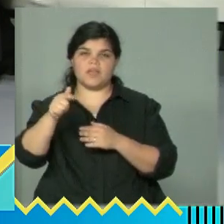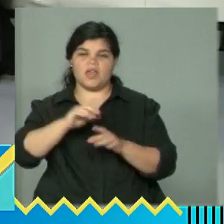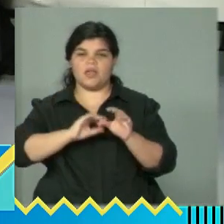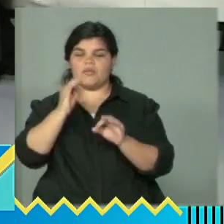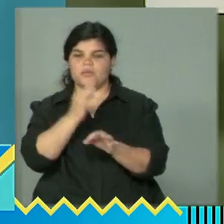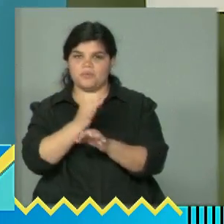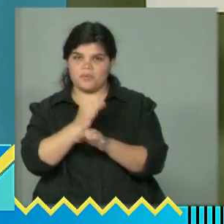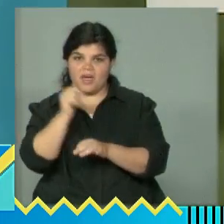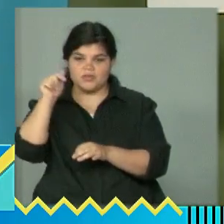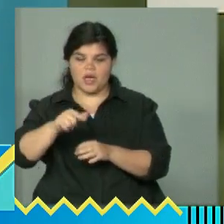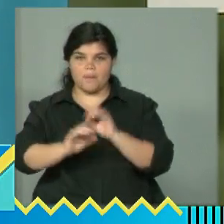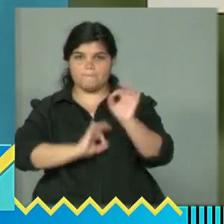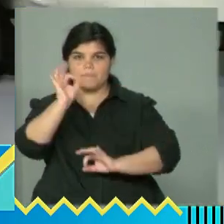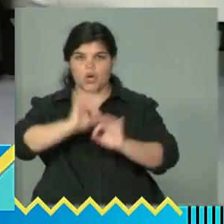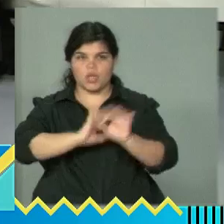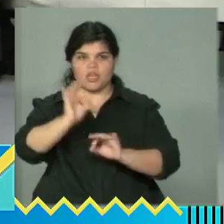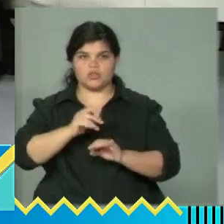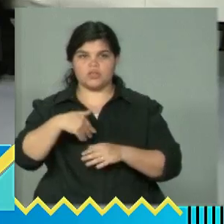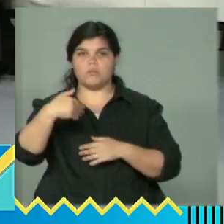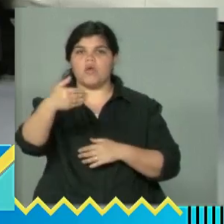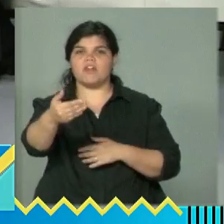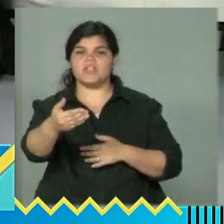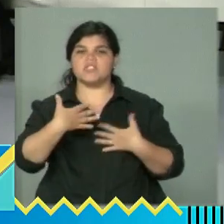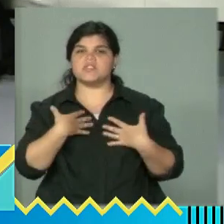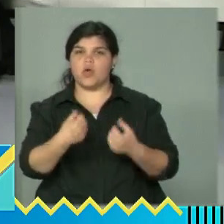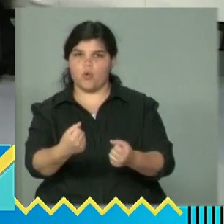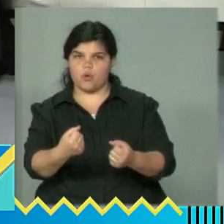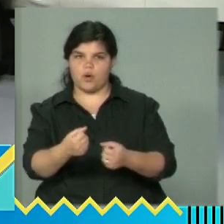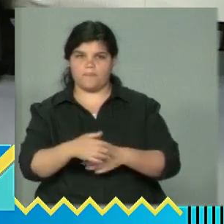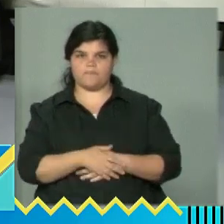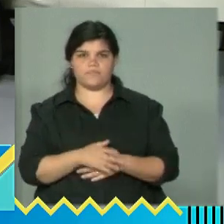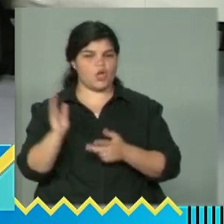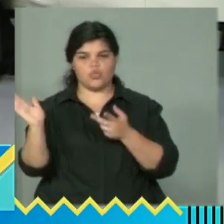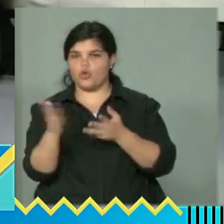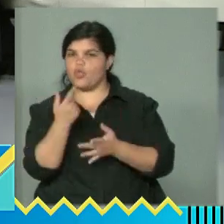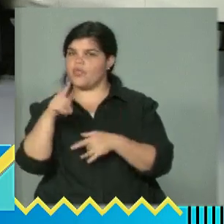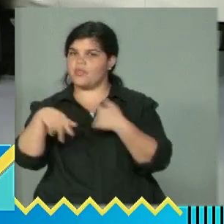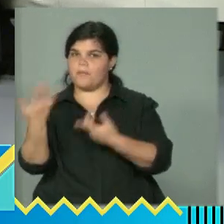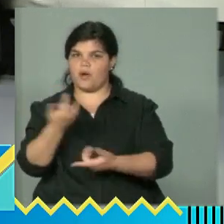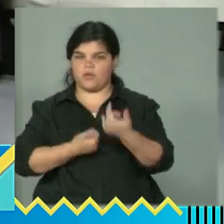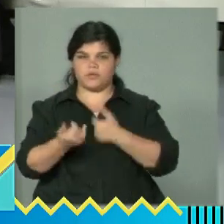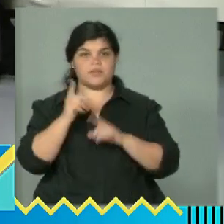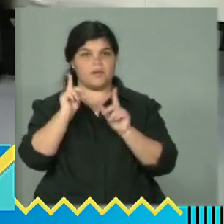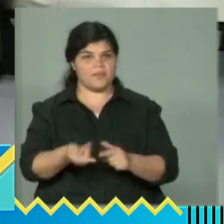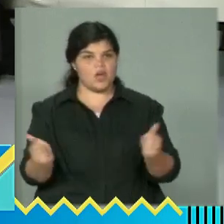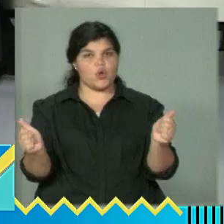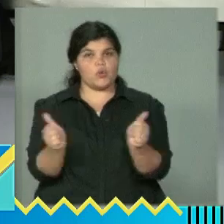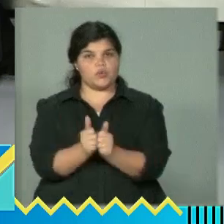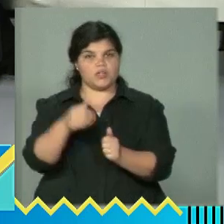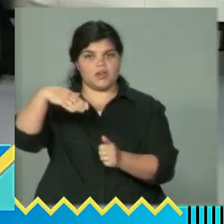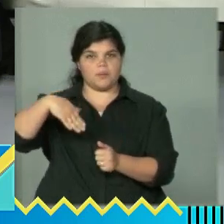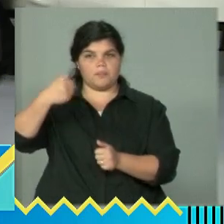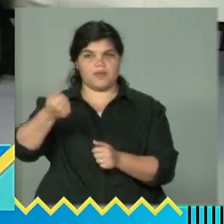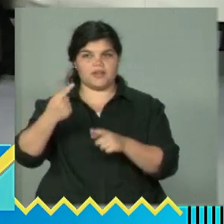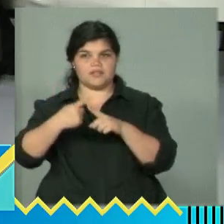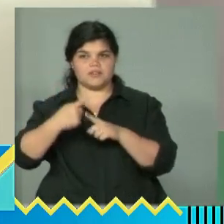Un Porvenir Más Seguro. Vamos correcto a hablar de eso, tenemos todo el buenísimo bloque. Pero también tenemos a la mamá de Maximino, que está acá,